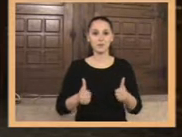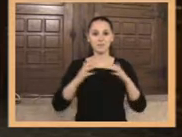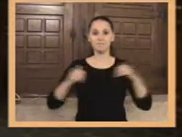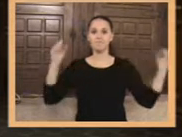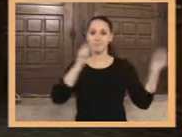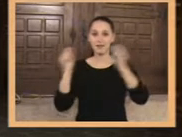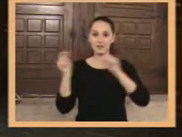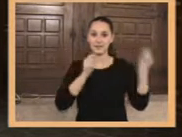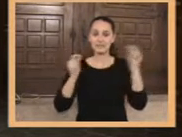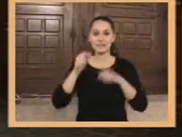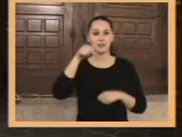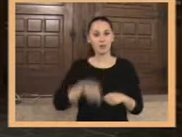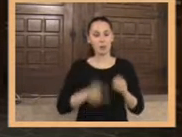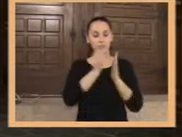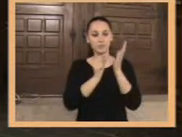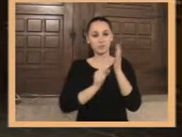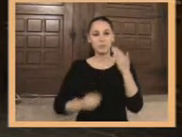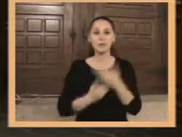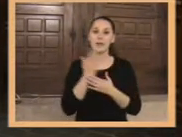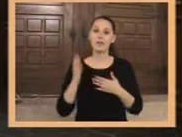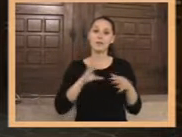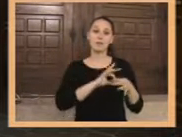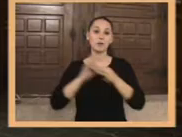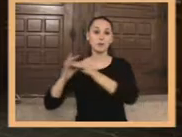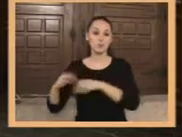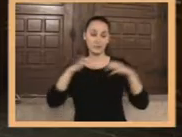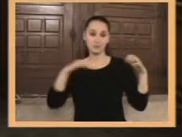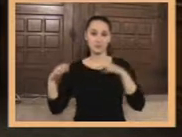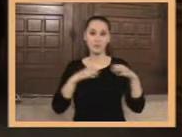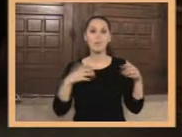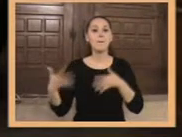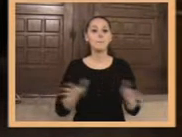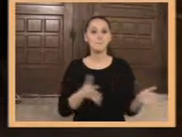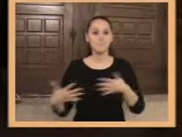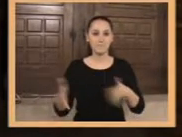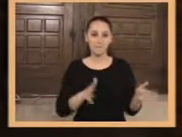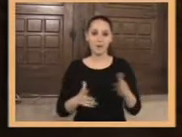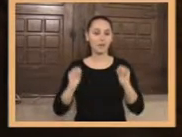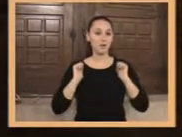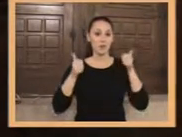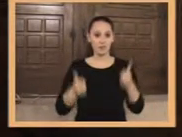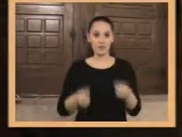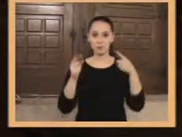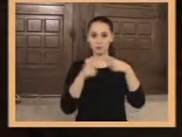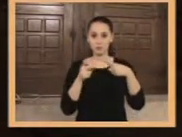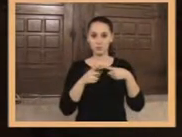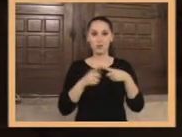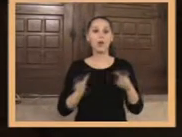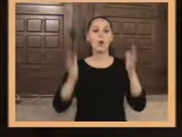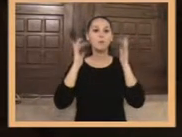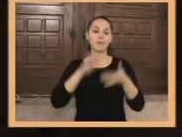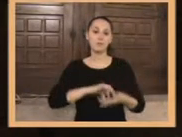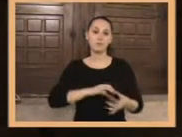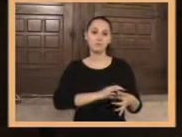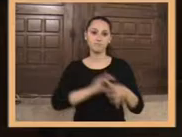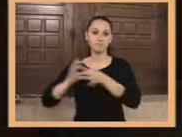Sesión plenaria del Pleno correspondiente al Pleno Ordinario del mes de marzo. Y comenzamos, si les parece, por el primer punto del orden del día, aprobación del acta